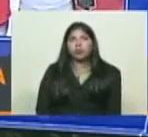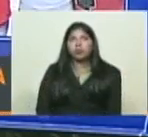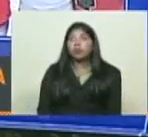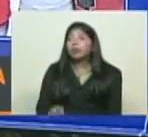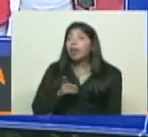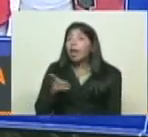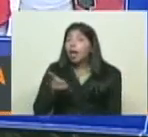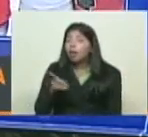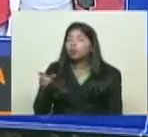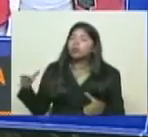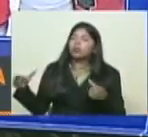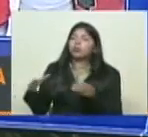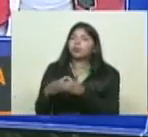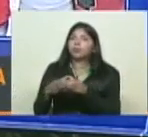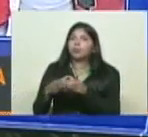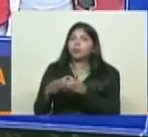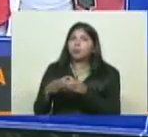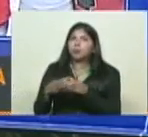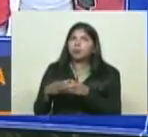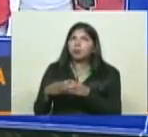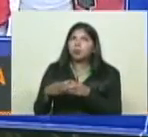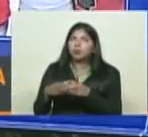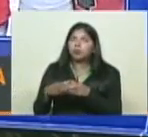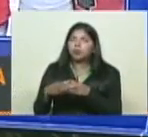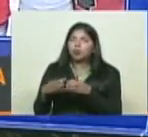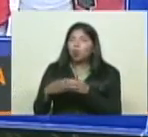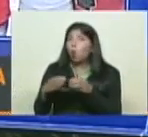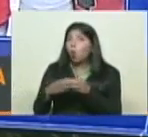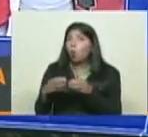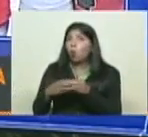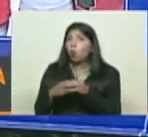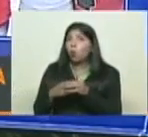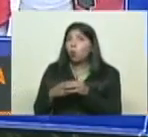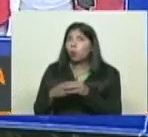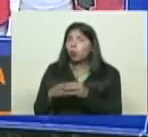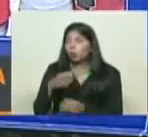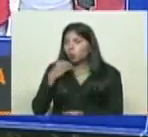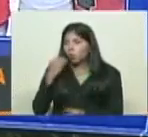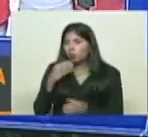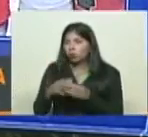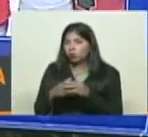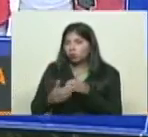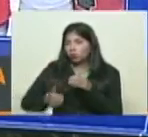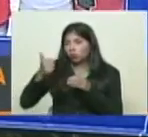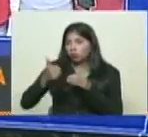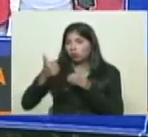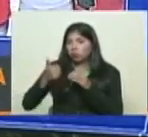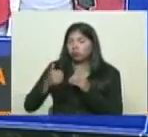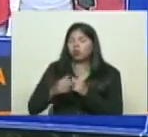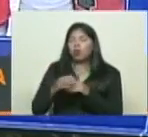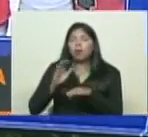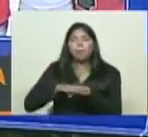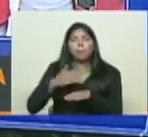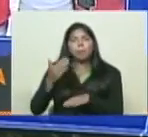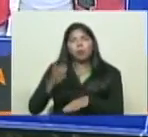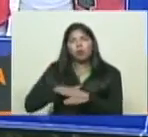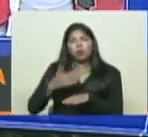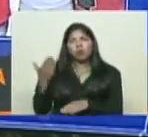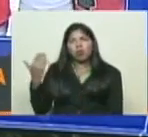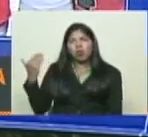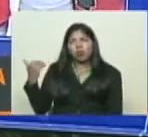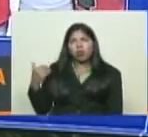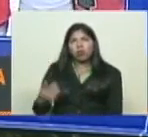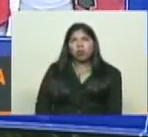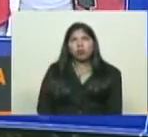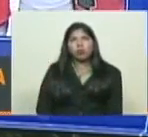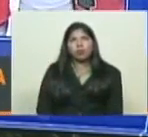ellos tienen una ventaja sobre las anteriores generaciones de revolucionarios nacidos ya